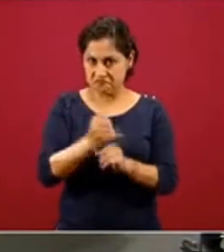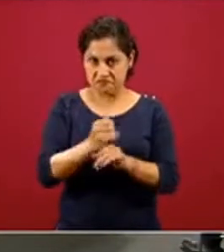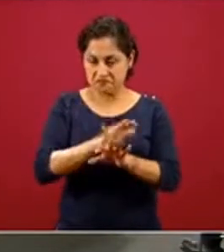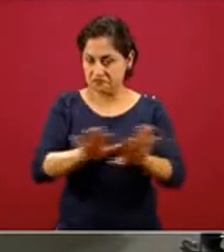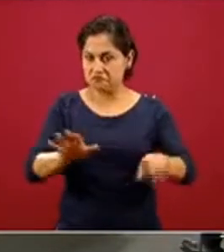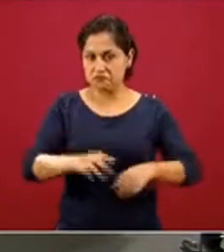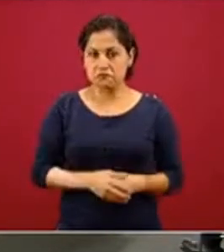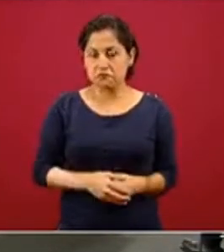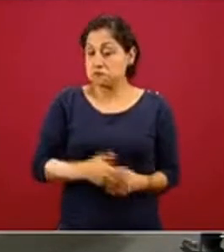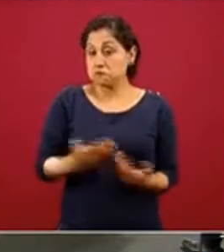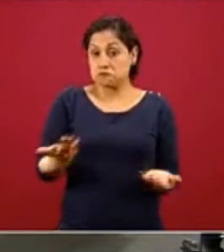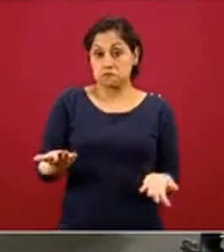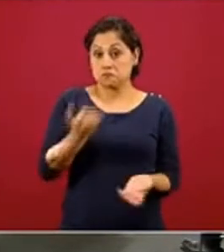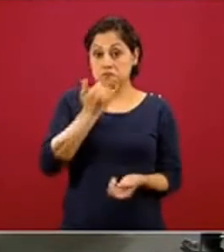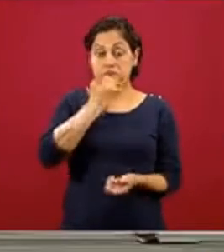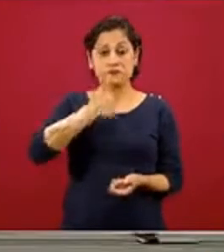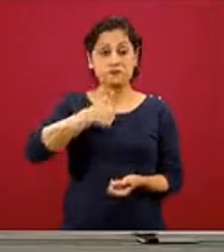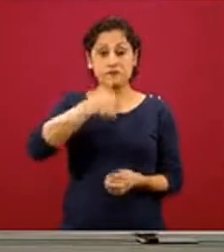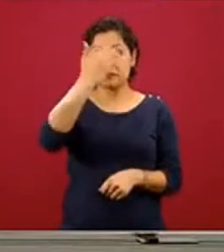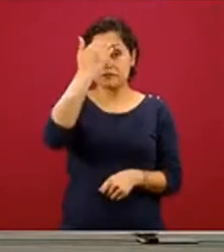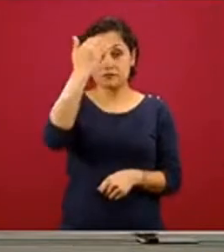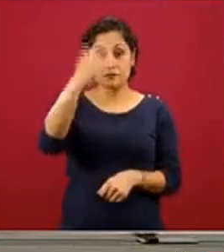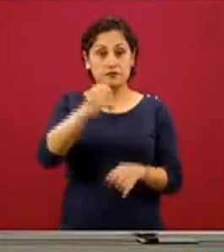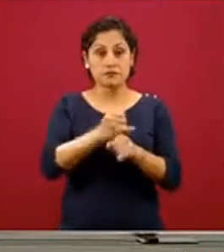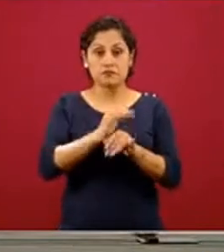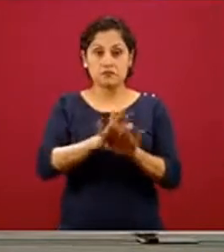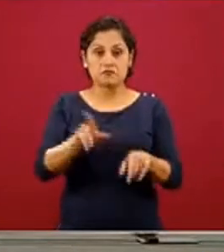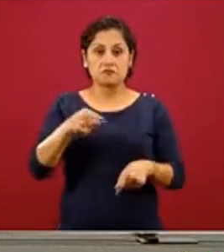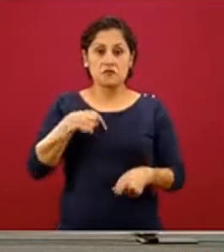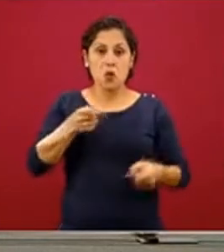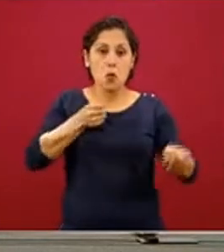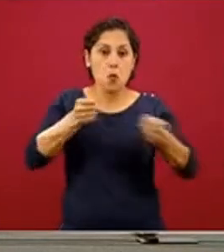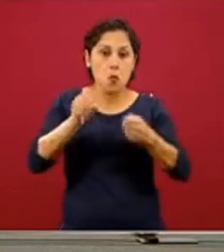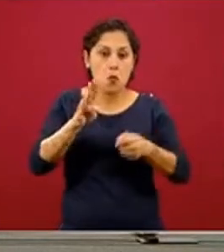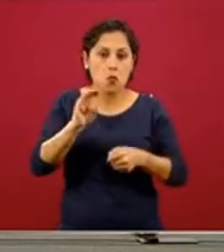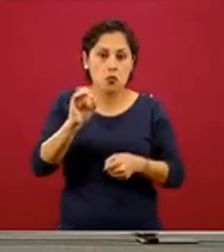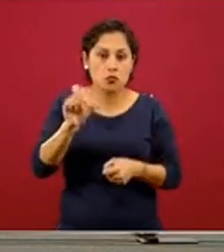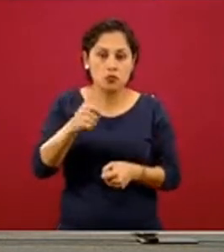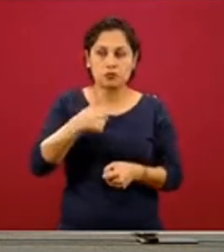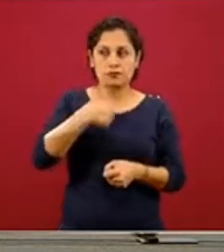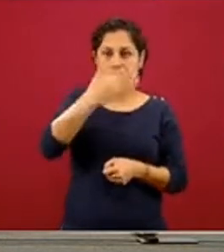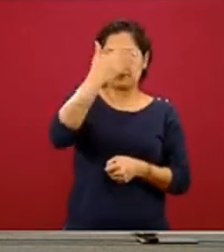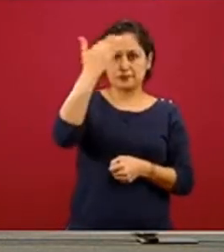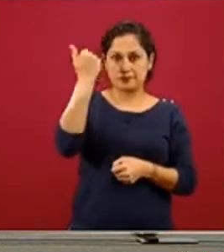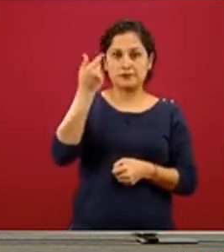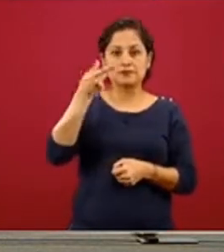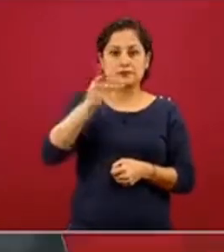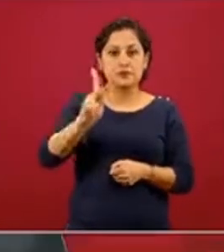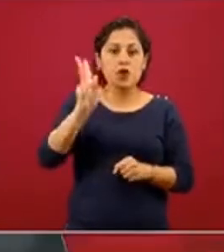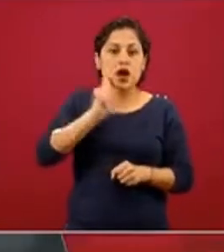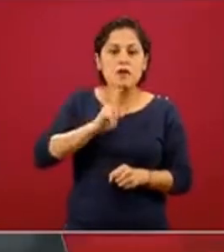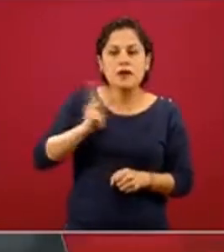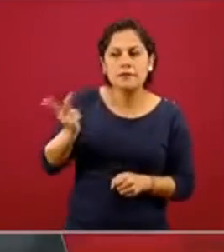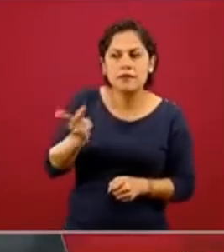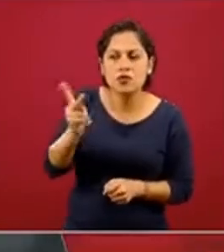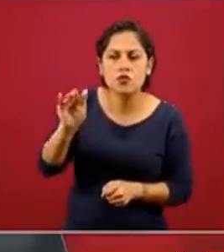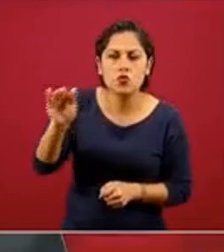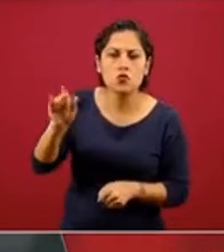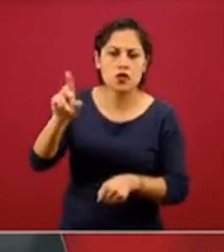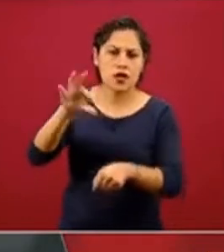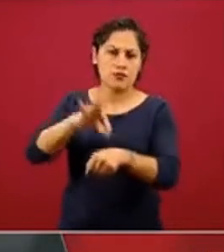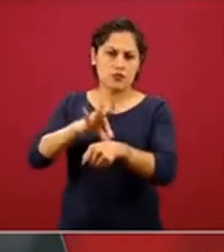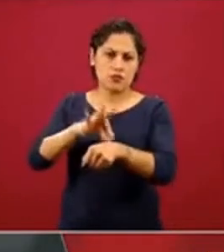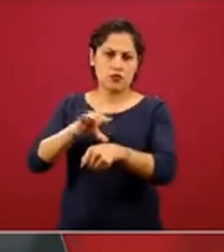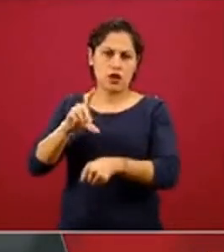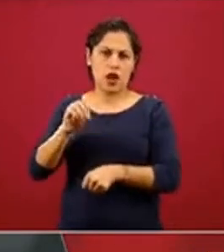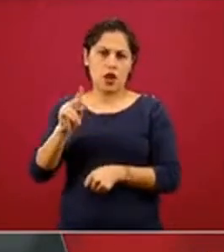No conozco sobre este evento, no soy muy aficionado del box, pero vamos a ver qué podemos platicar con la doctora López Arellano a ver de